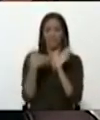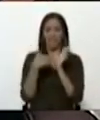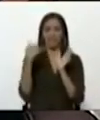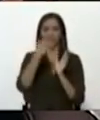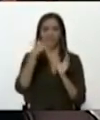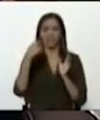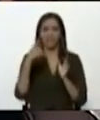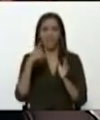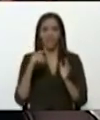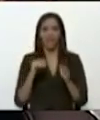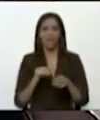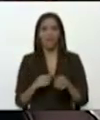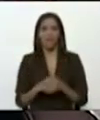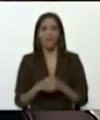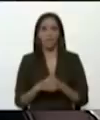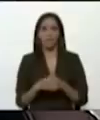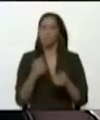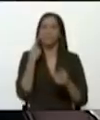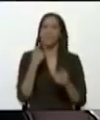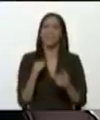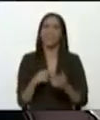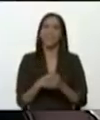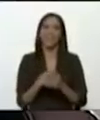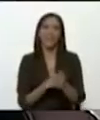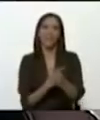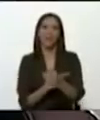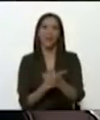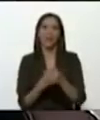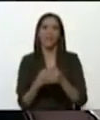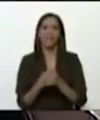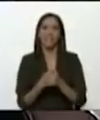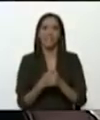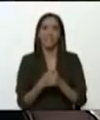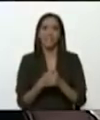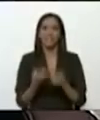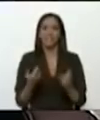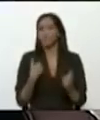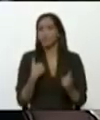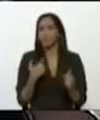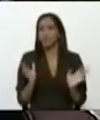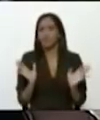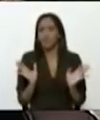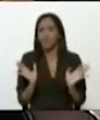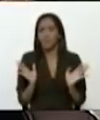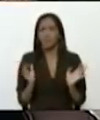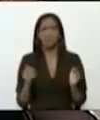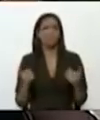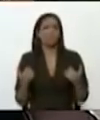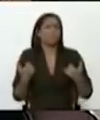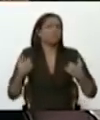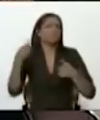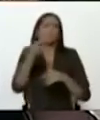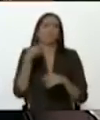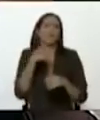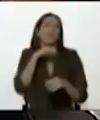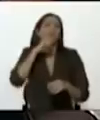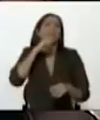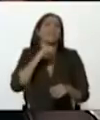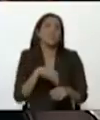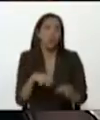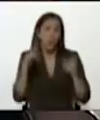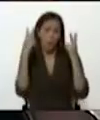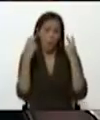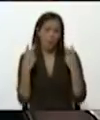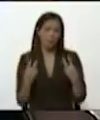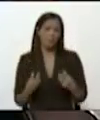caso en particular, me puede... Mire, hermano, yo soy como Atanasio Girardot y como Ricaurte. Y busquen en la historia qué papel